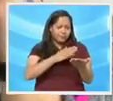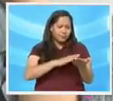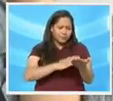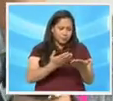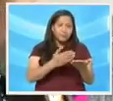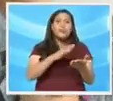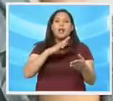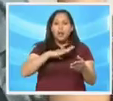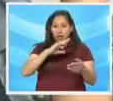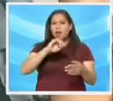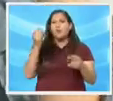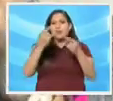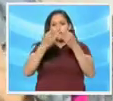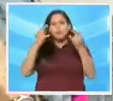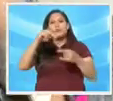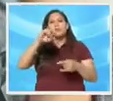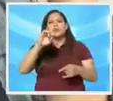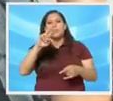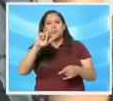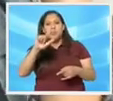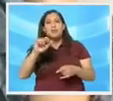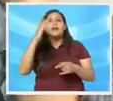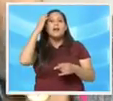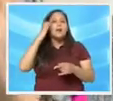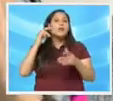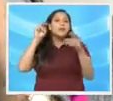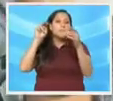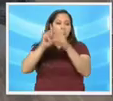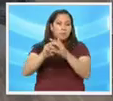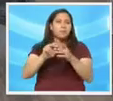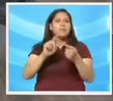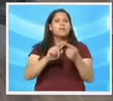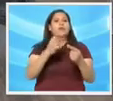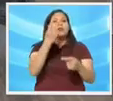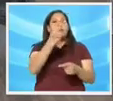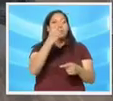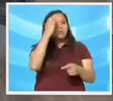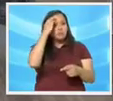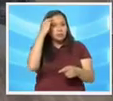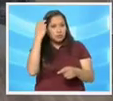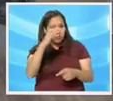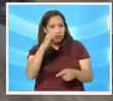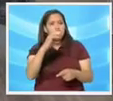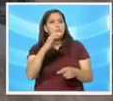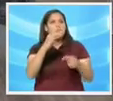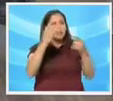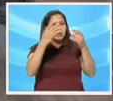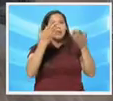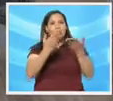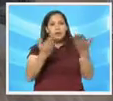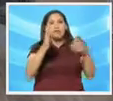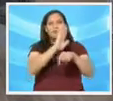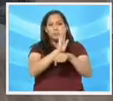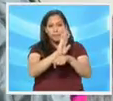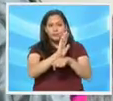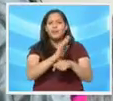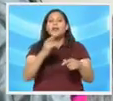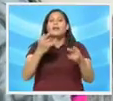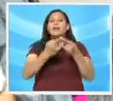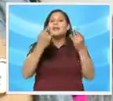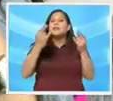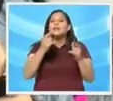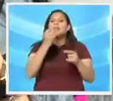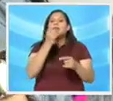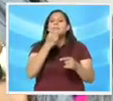novelas como Maten al León, Dos Crímenes, que también se hizo película. Se hizo película, así es. Tiene un libro de